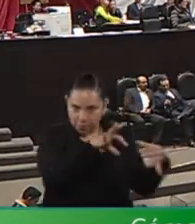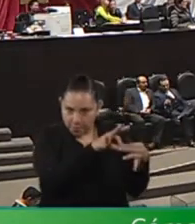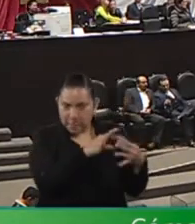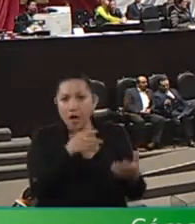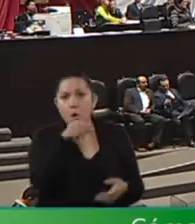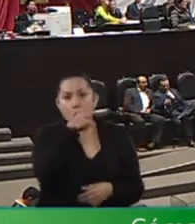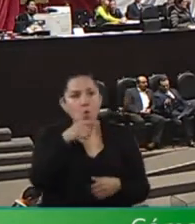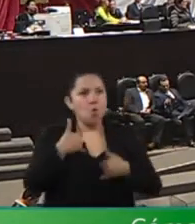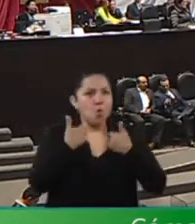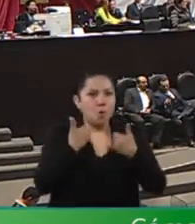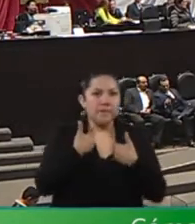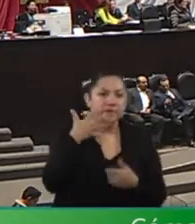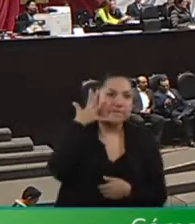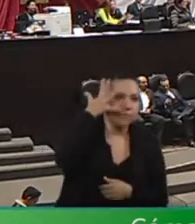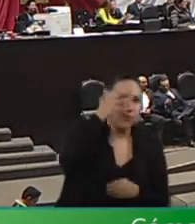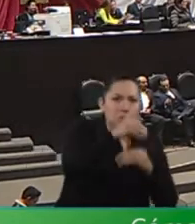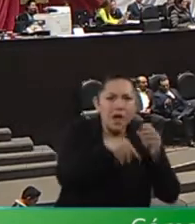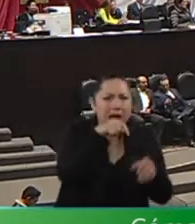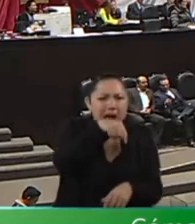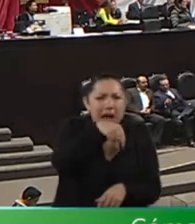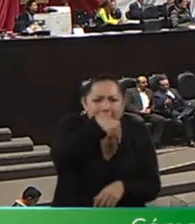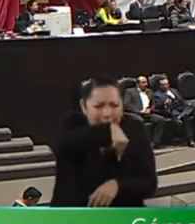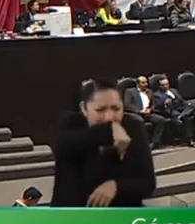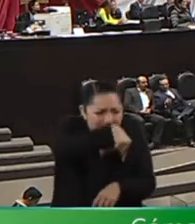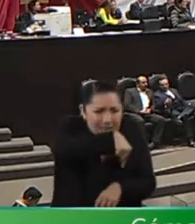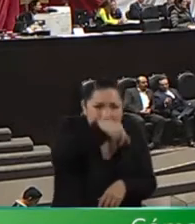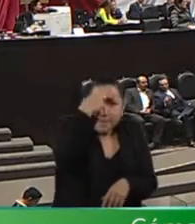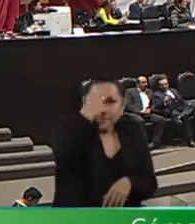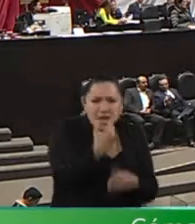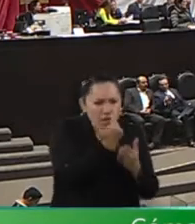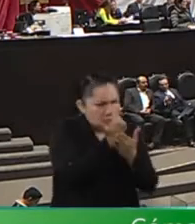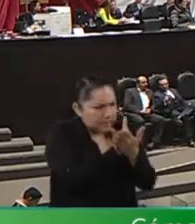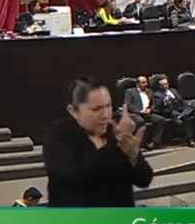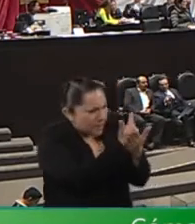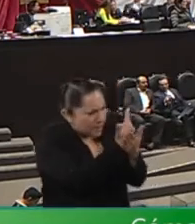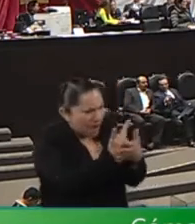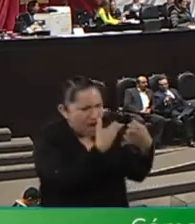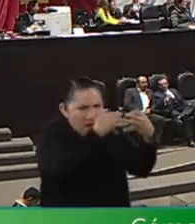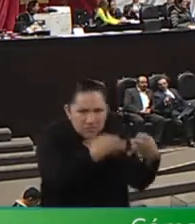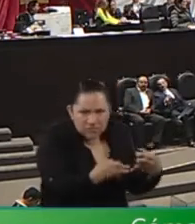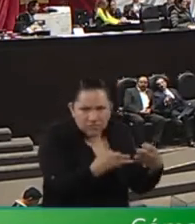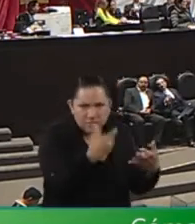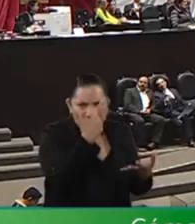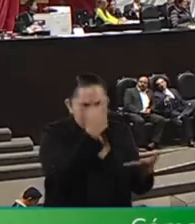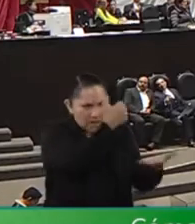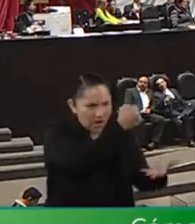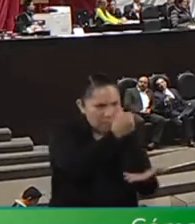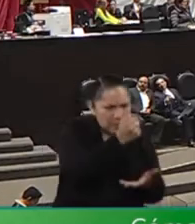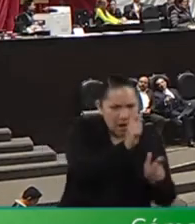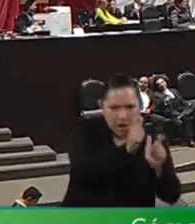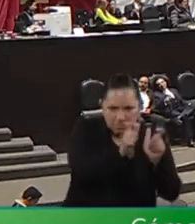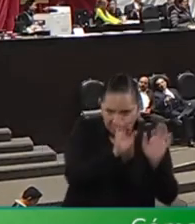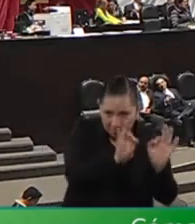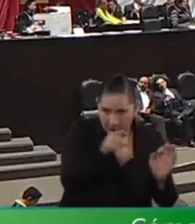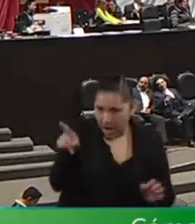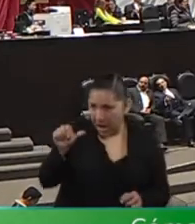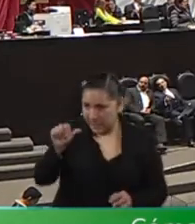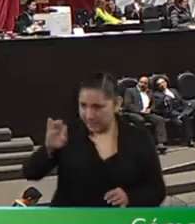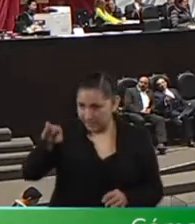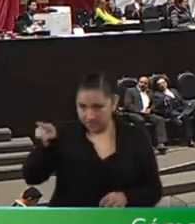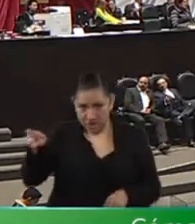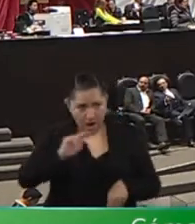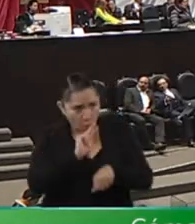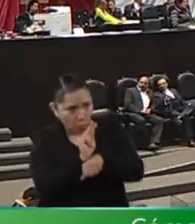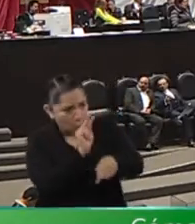aquí, que se esconden ante los ojos de la Auditoría Superior de la Federación. Ya mero los vamos a andar